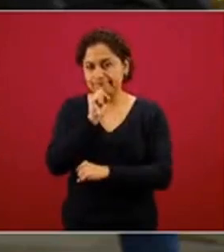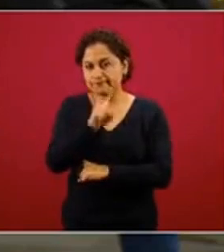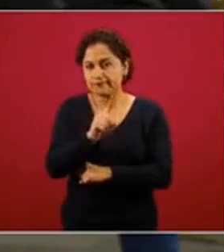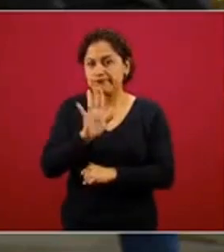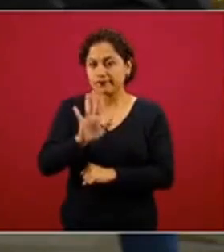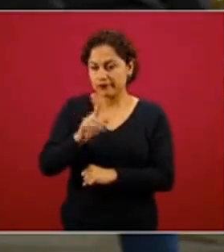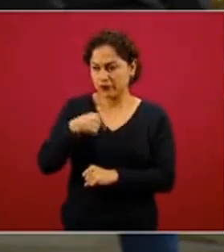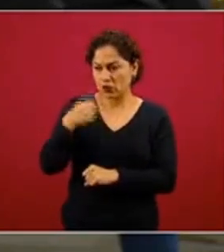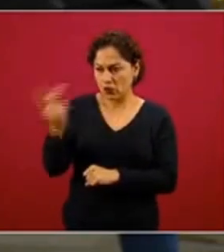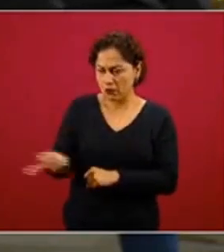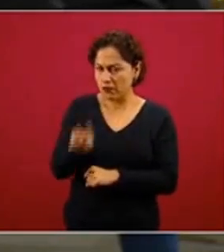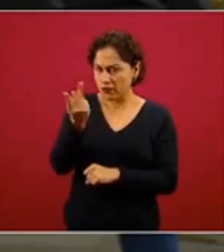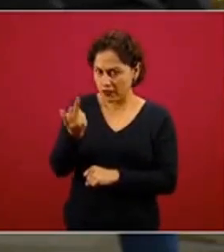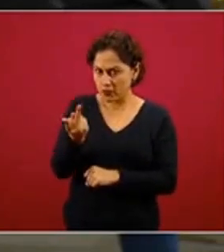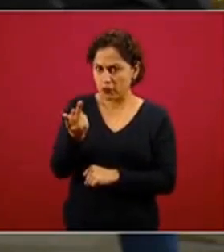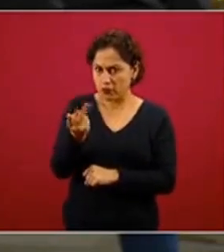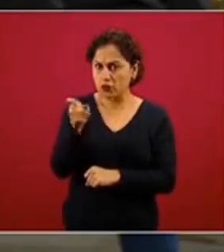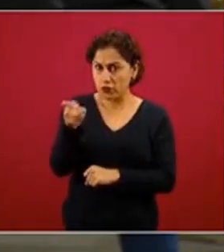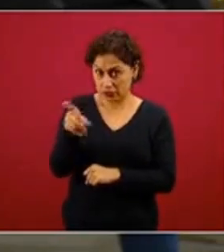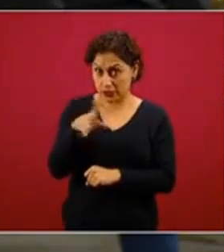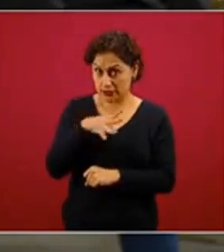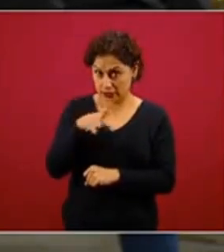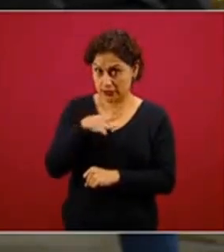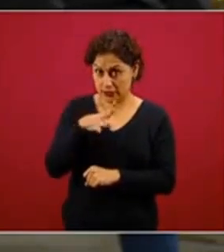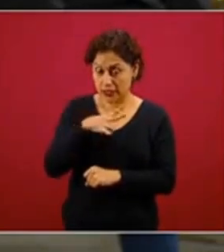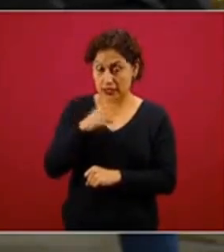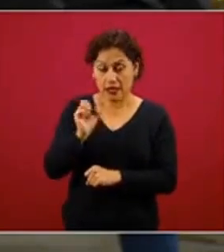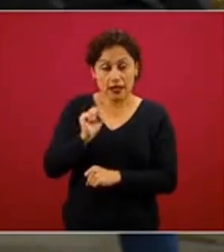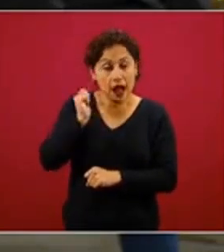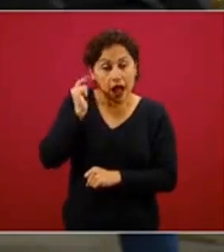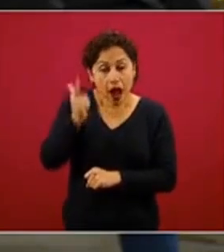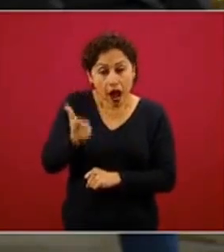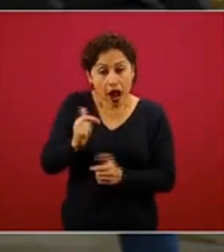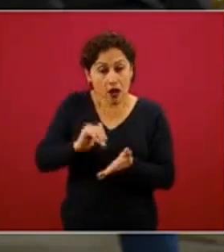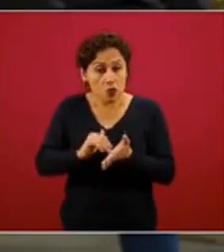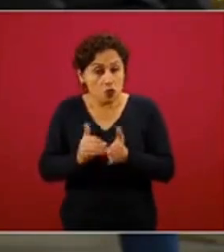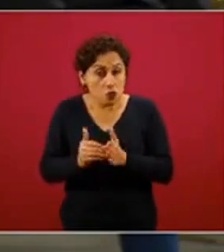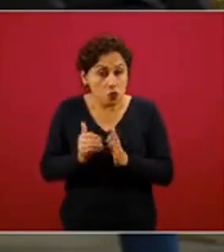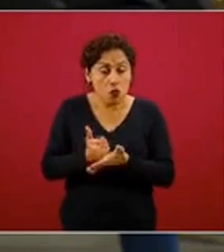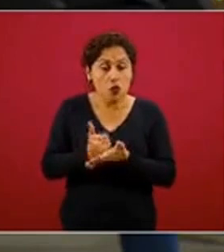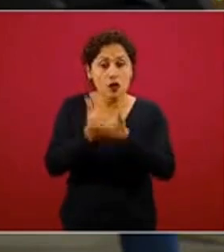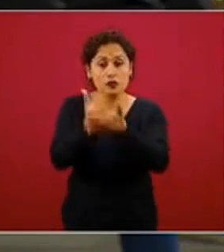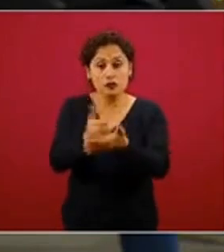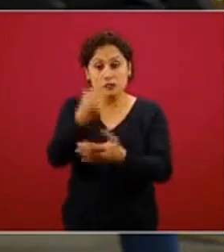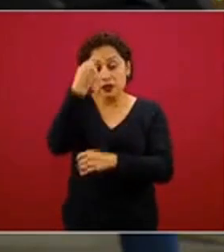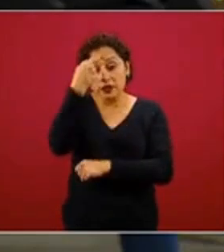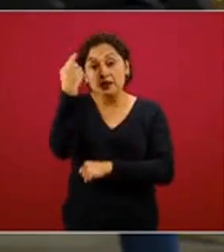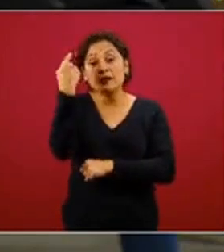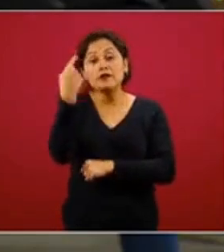pregunta, si ya como tal cuentan con un diseño o una estrategia para hacerle llegar a la